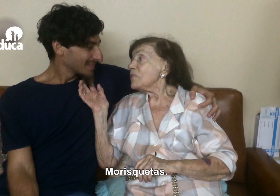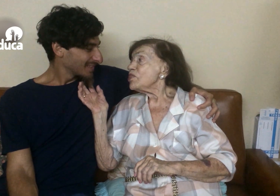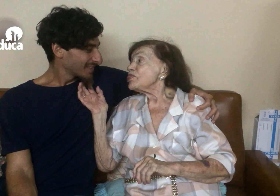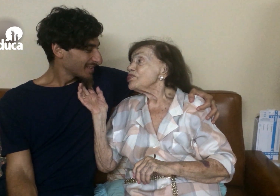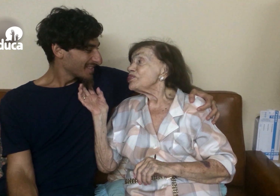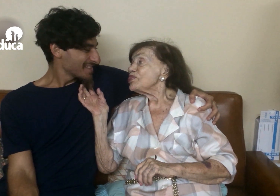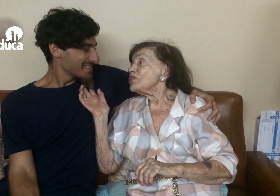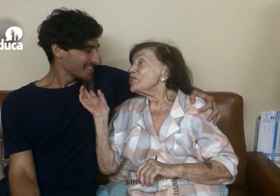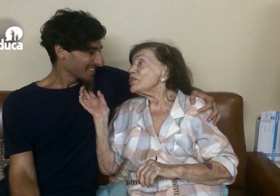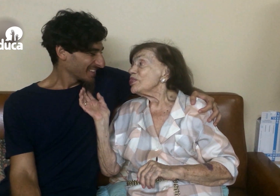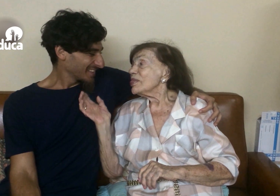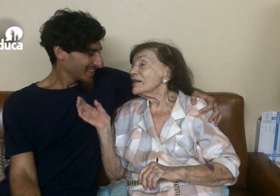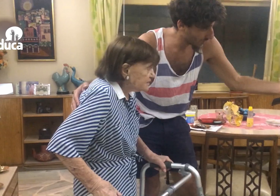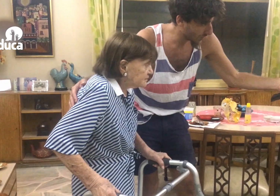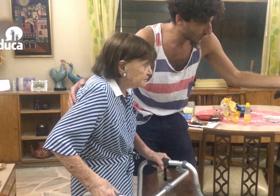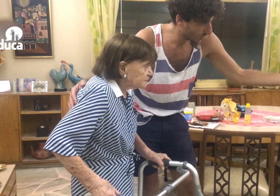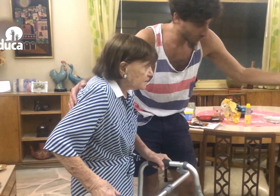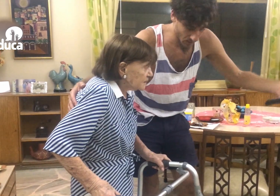Morisqueta.